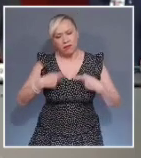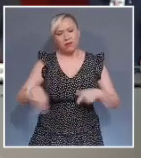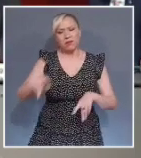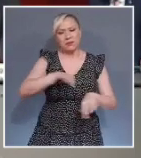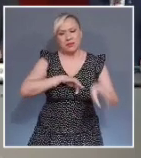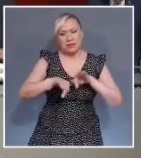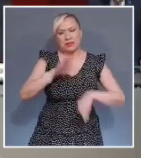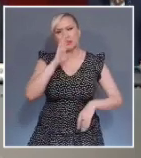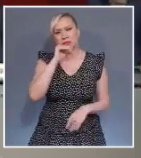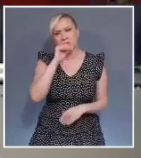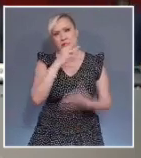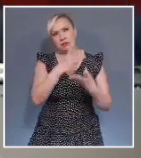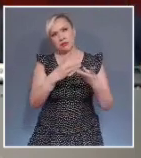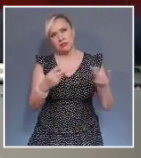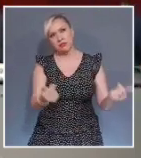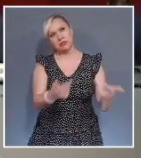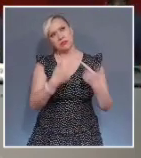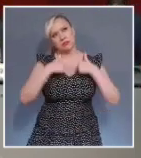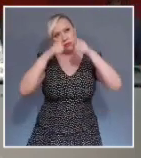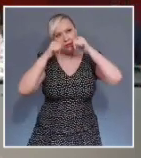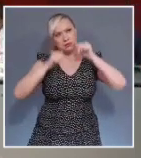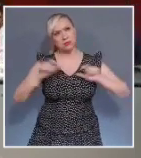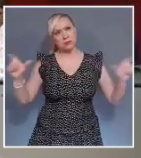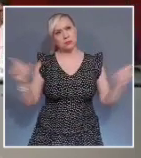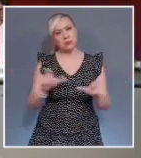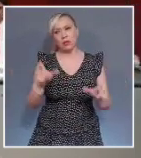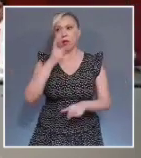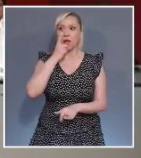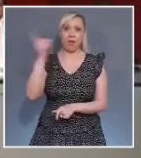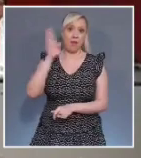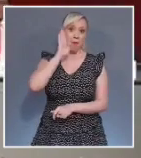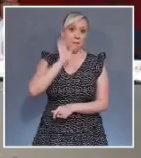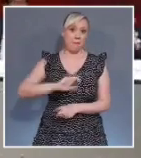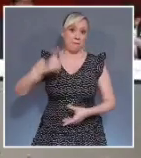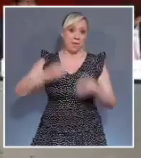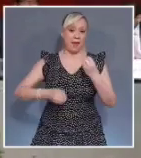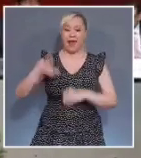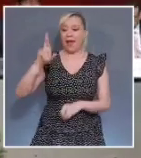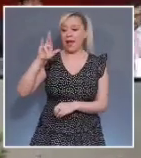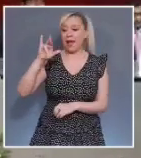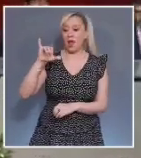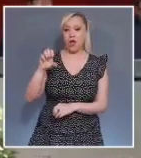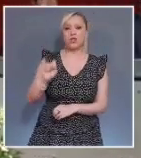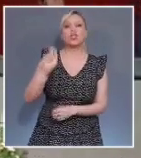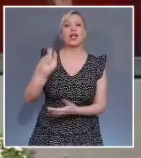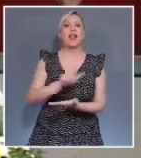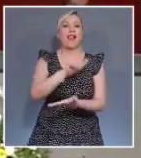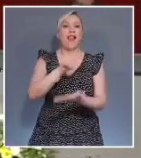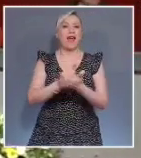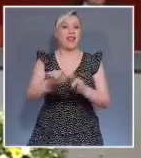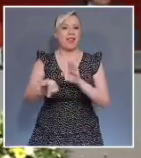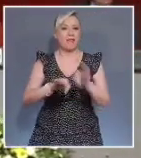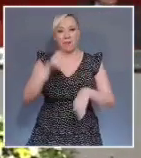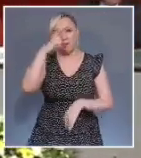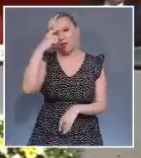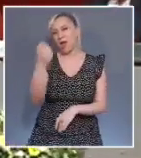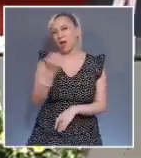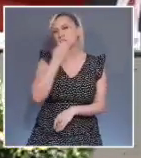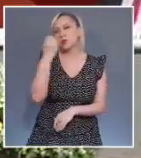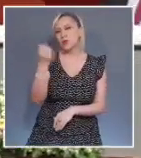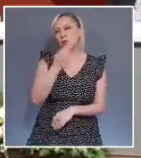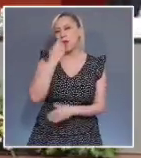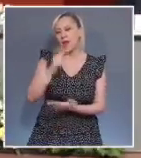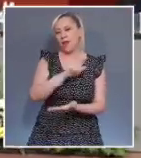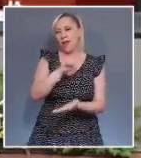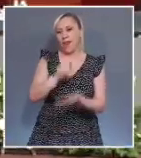Farjat al participar en la inauguración del diplomado en Derecho Laboral que organizó la Facultad de Derecho y Criminología de la